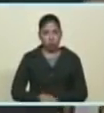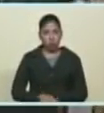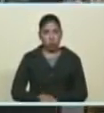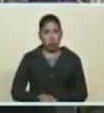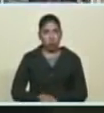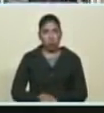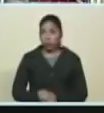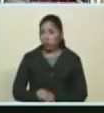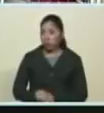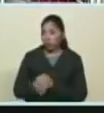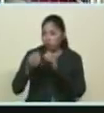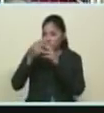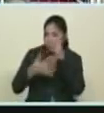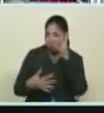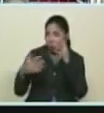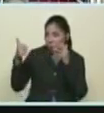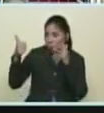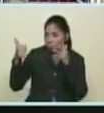Correcto, ¿verdad?